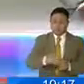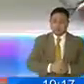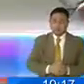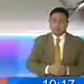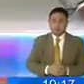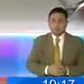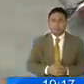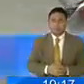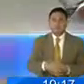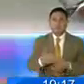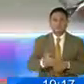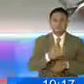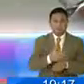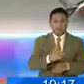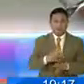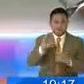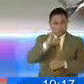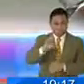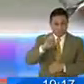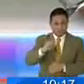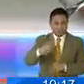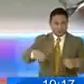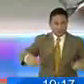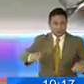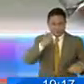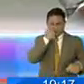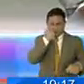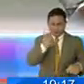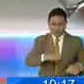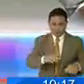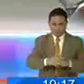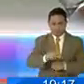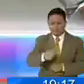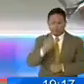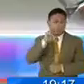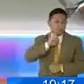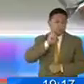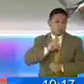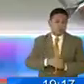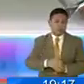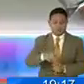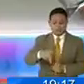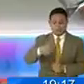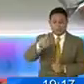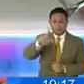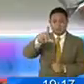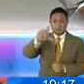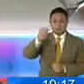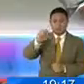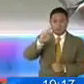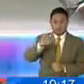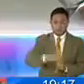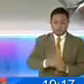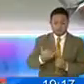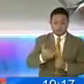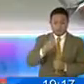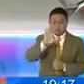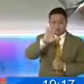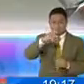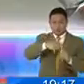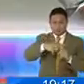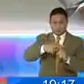Estábamos tras de esta moto roja y estamos tras de otra moto negra, una pulsa. Hoy en la mañana, 5:30 de la mañana, ya